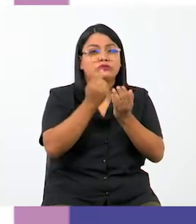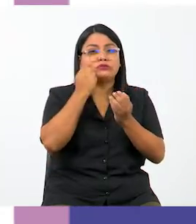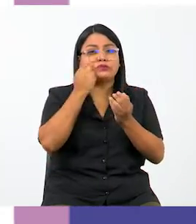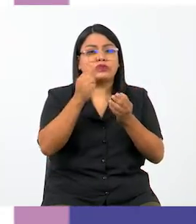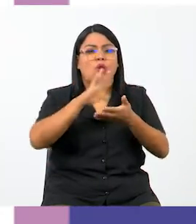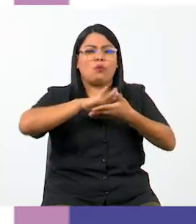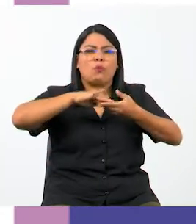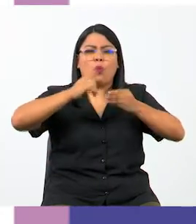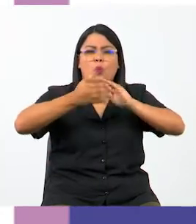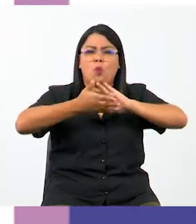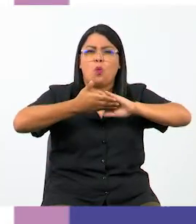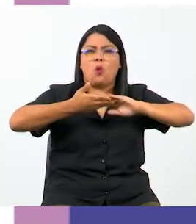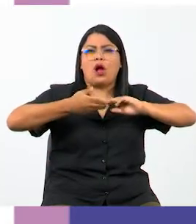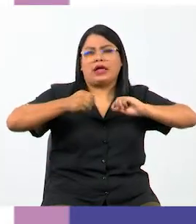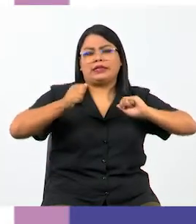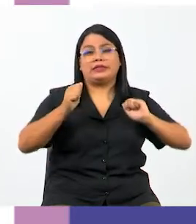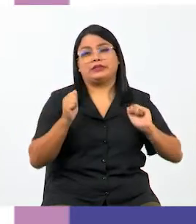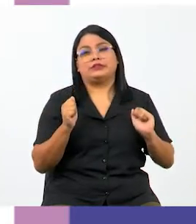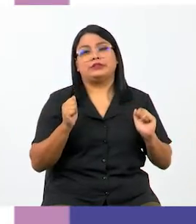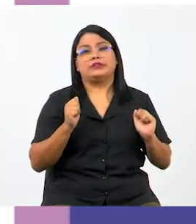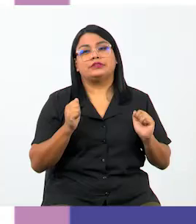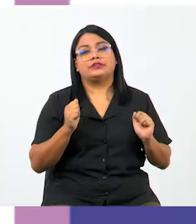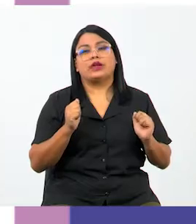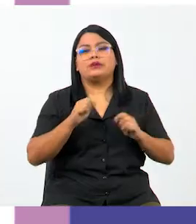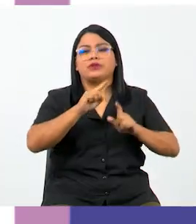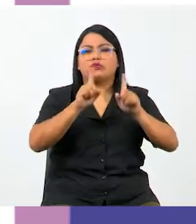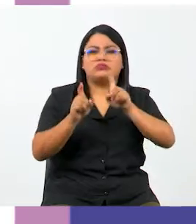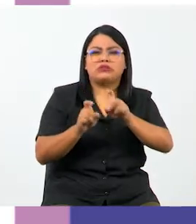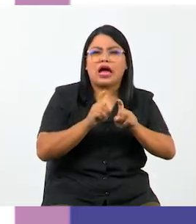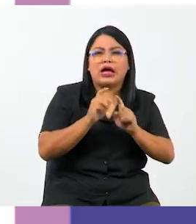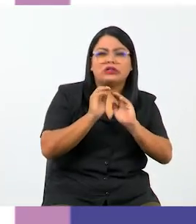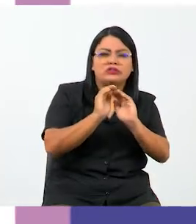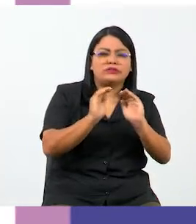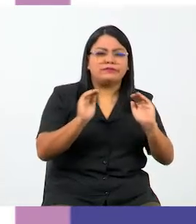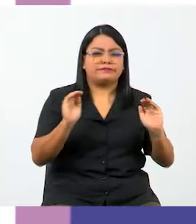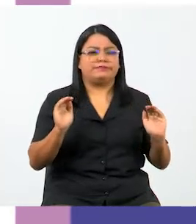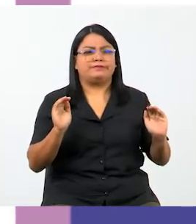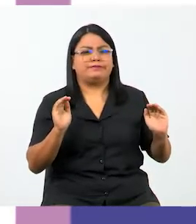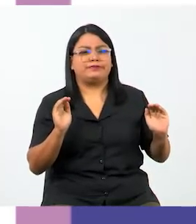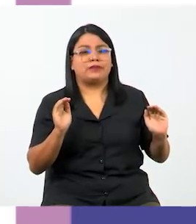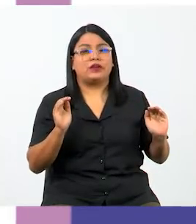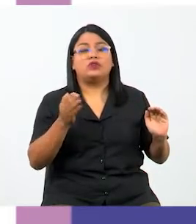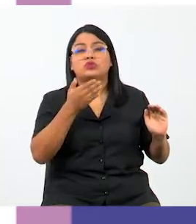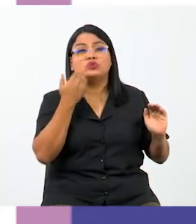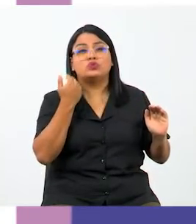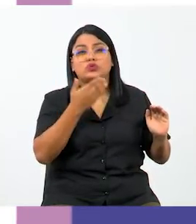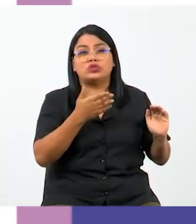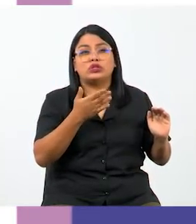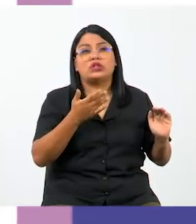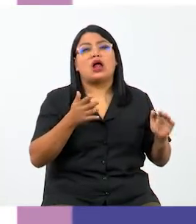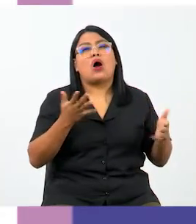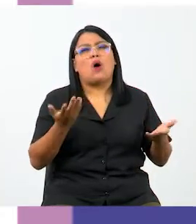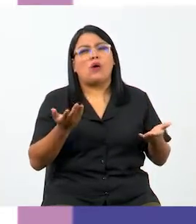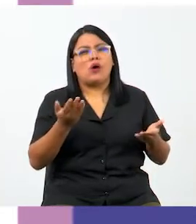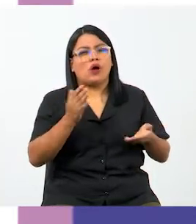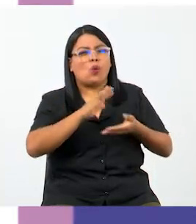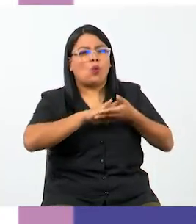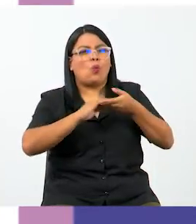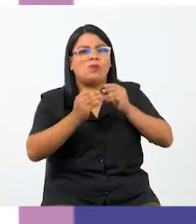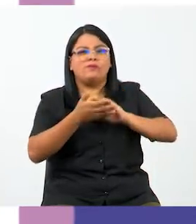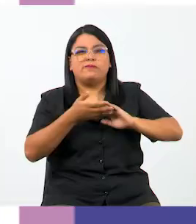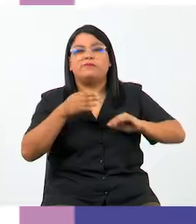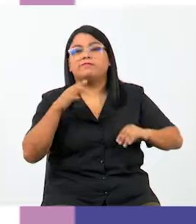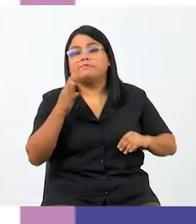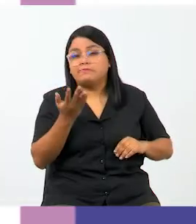misteriosa e interrogando al estudiantado sobre qué sucederá o de qué tratará el cuento, y así